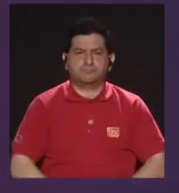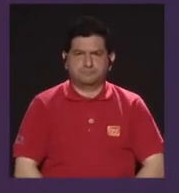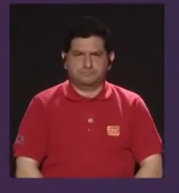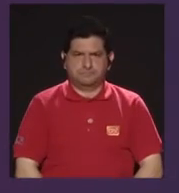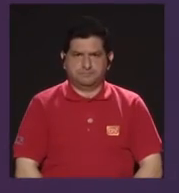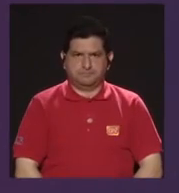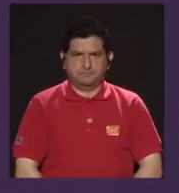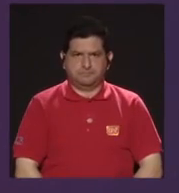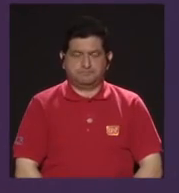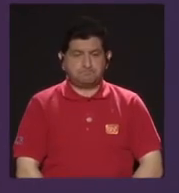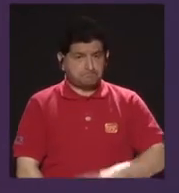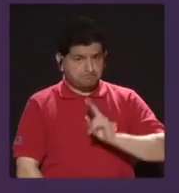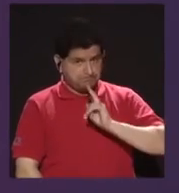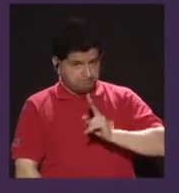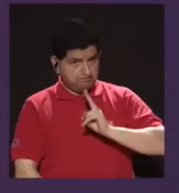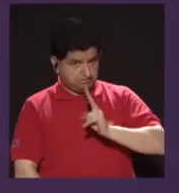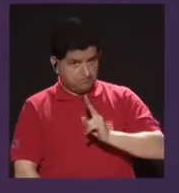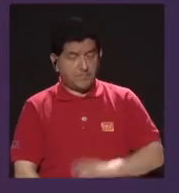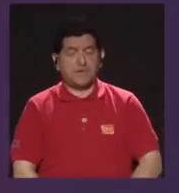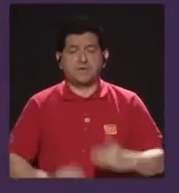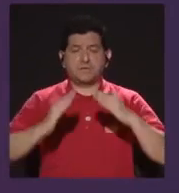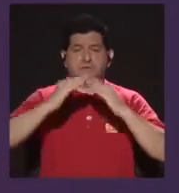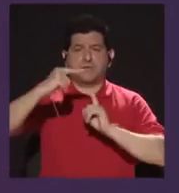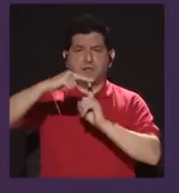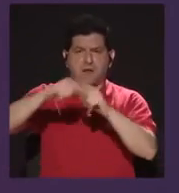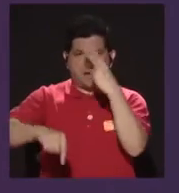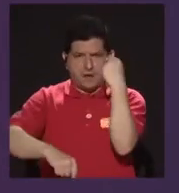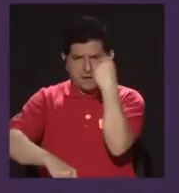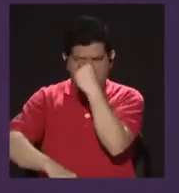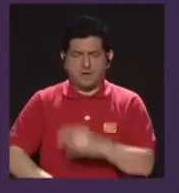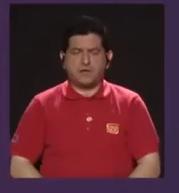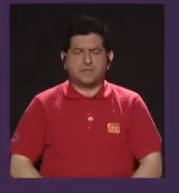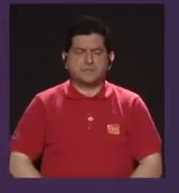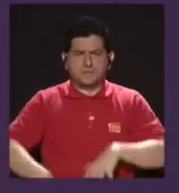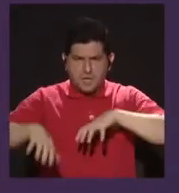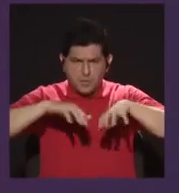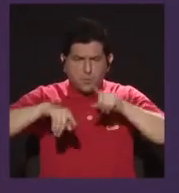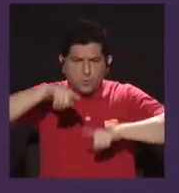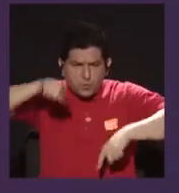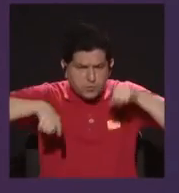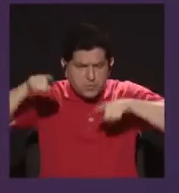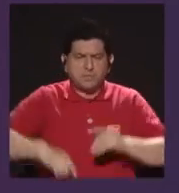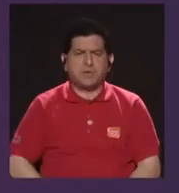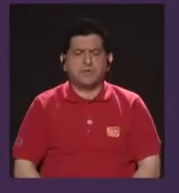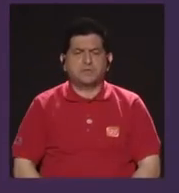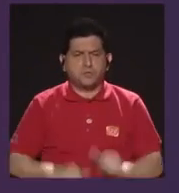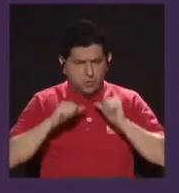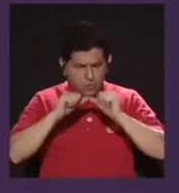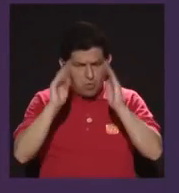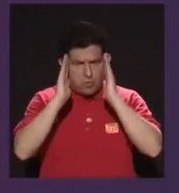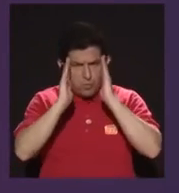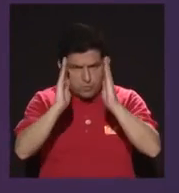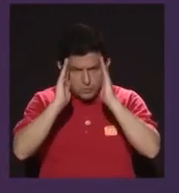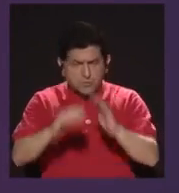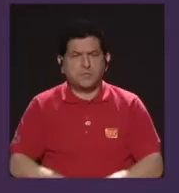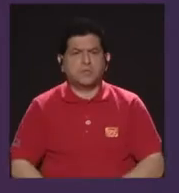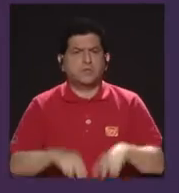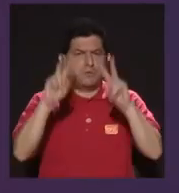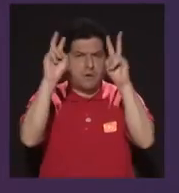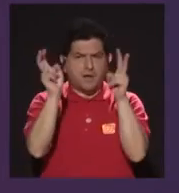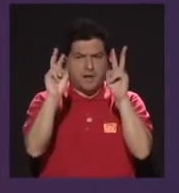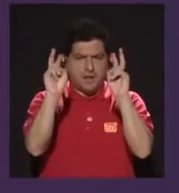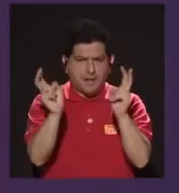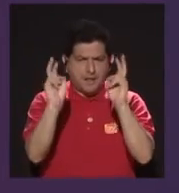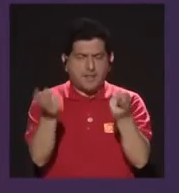este en realidad es de la iglesia católica y el momento el tsja va a dar el seguimiento a estos temas de